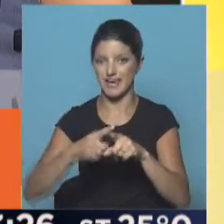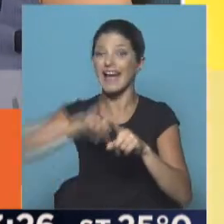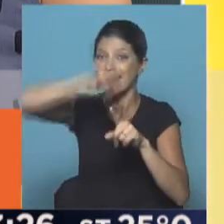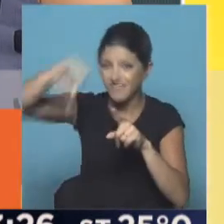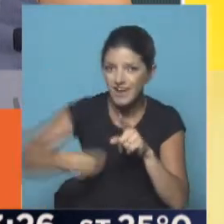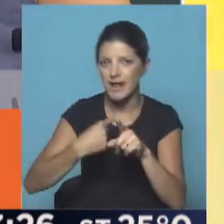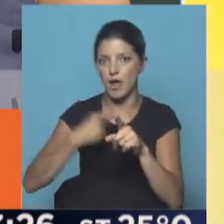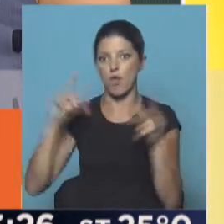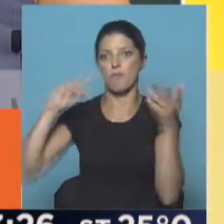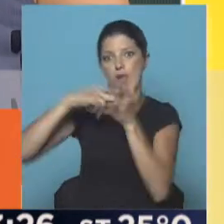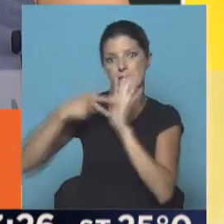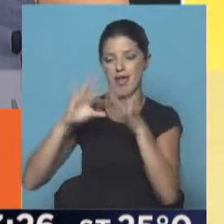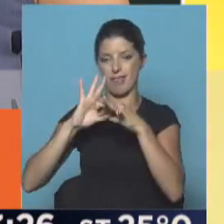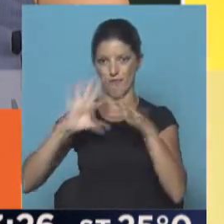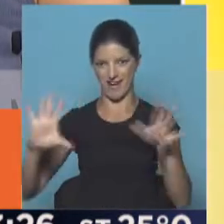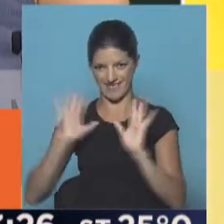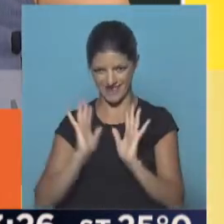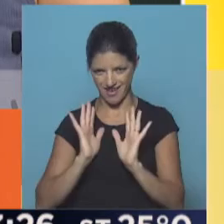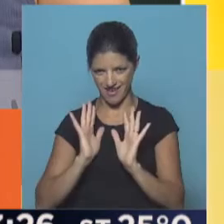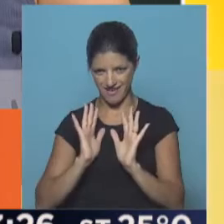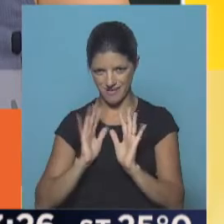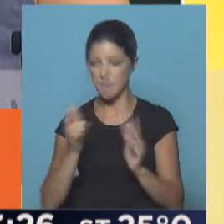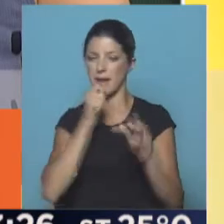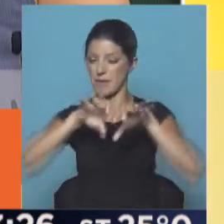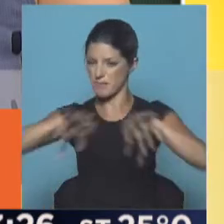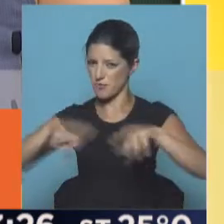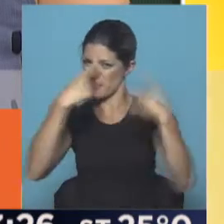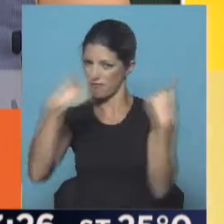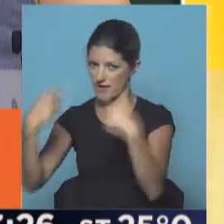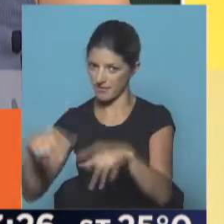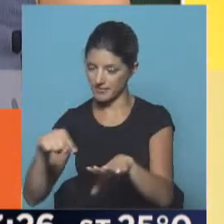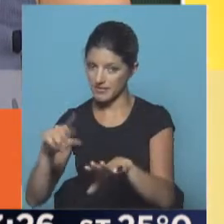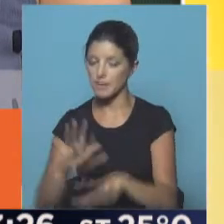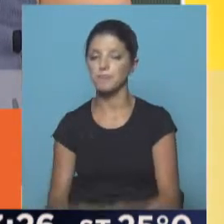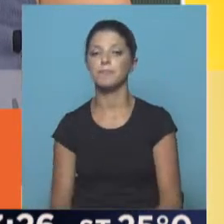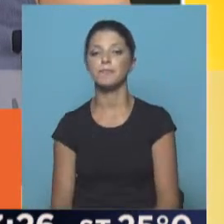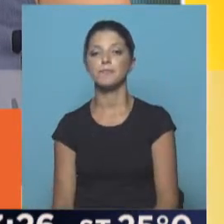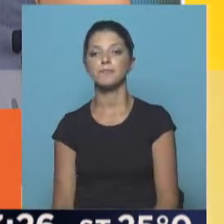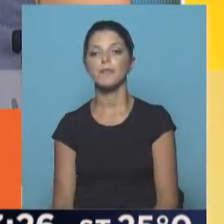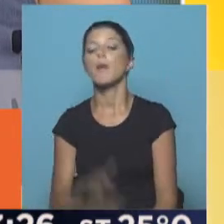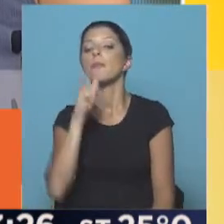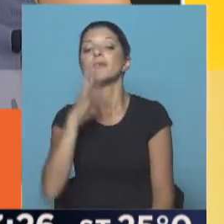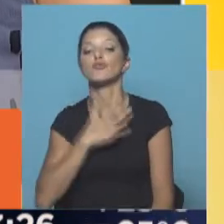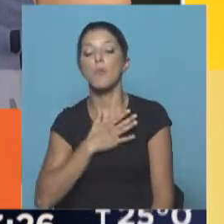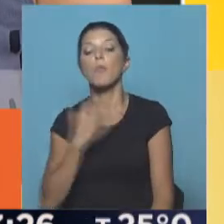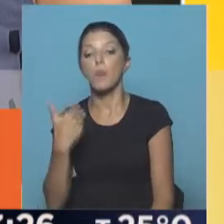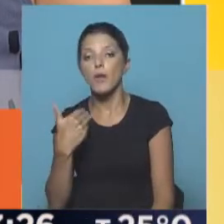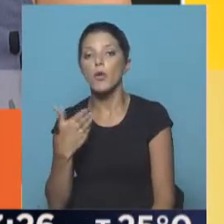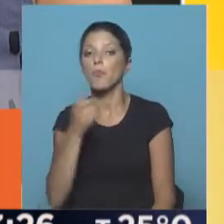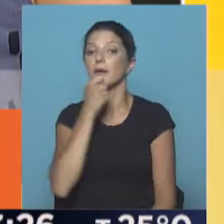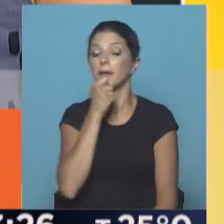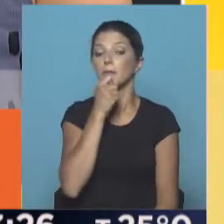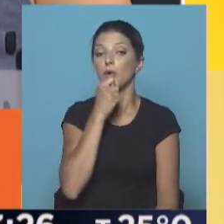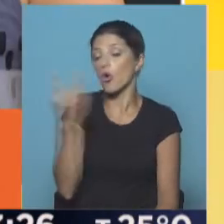orden democrático. Yo creo que estoy mucho más dispuesto a discutir en el espacio público con una